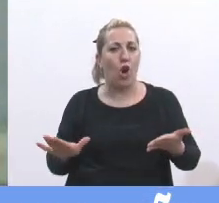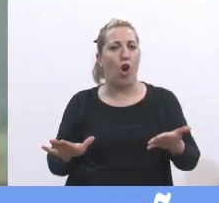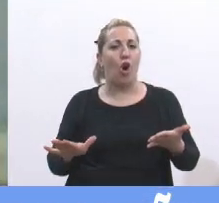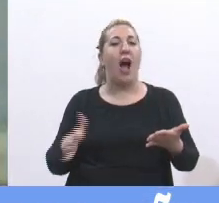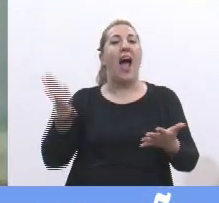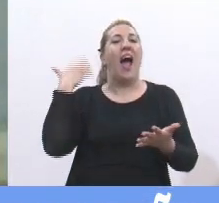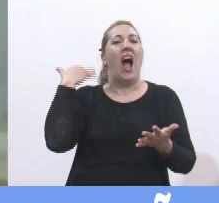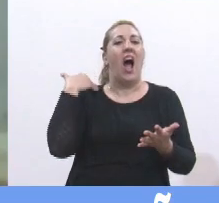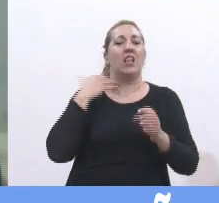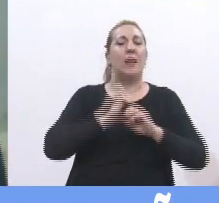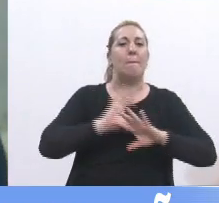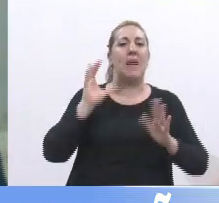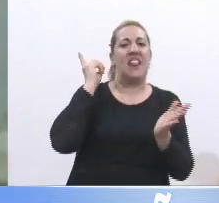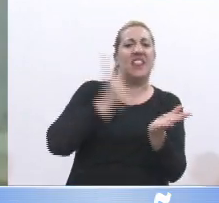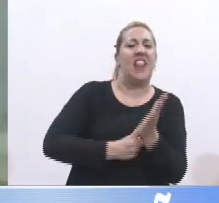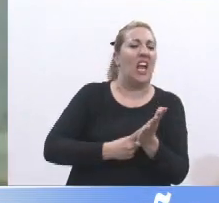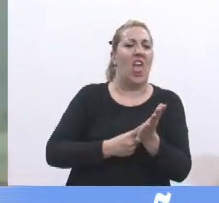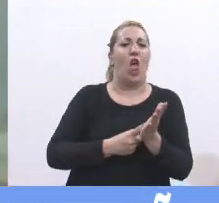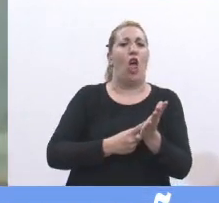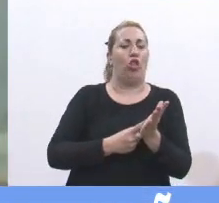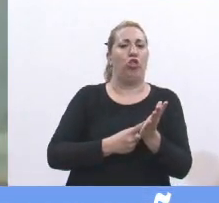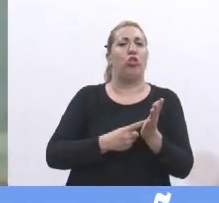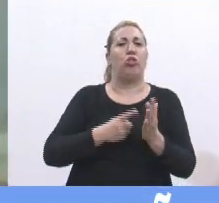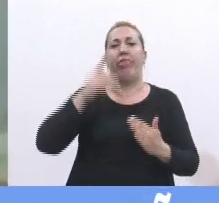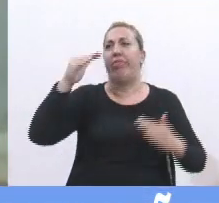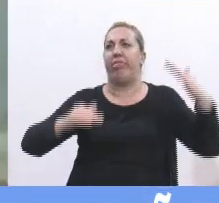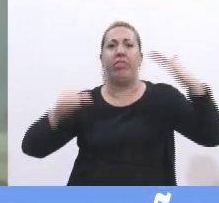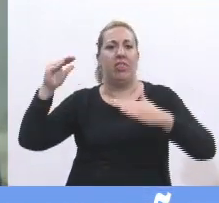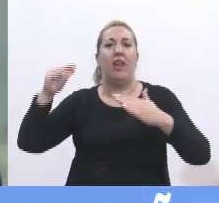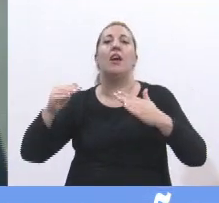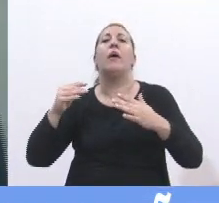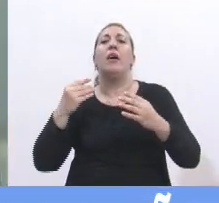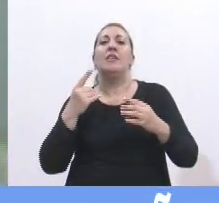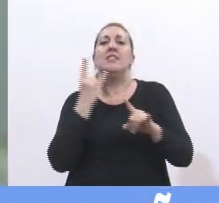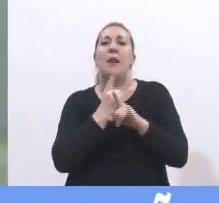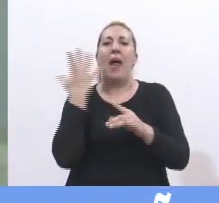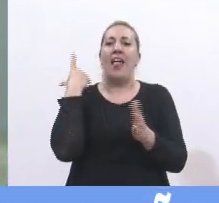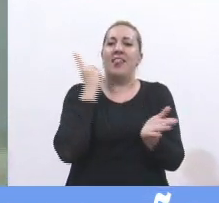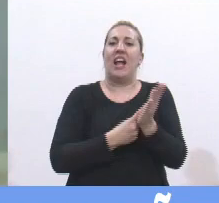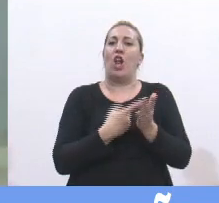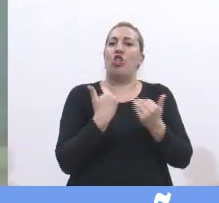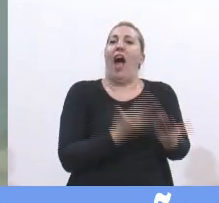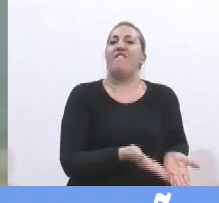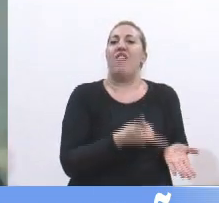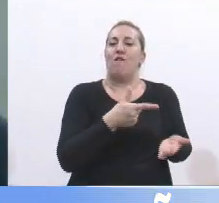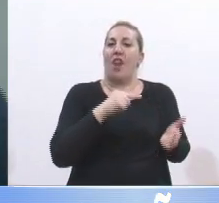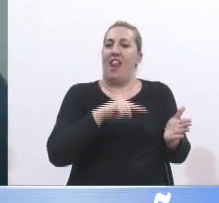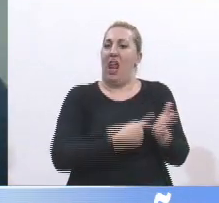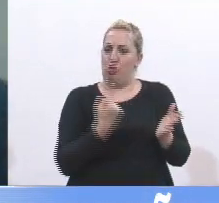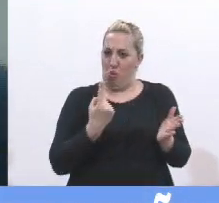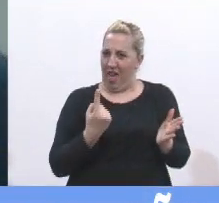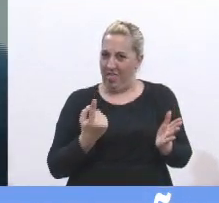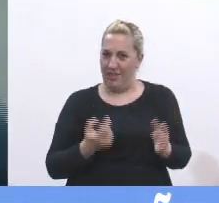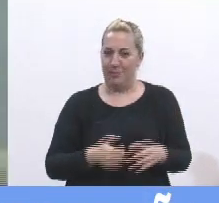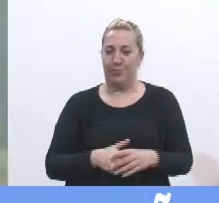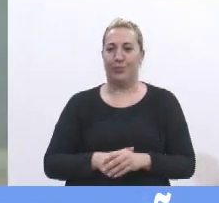aquellos decretos que iban en desmedro de las provincias a favorecer a la ciudad de Buenos